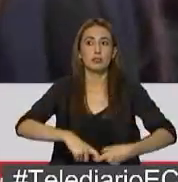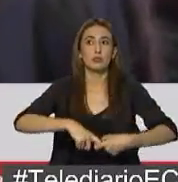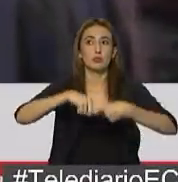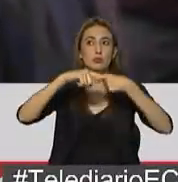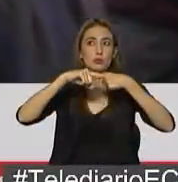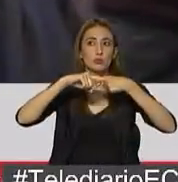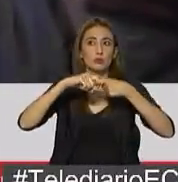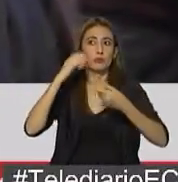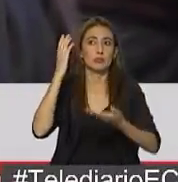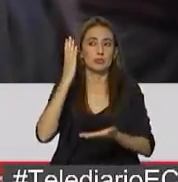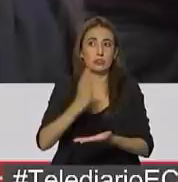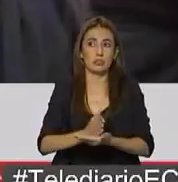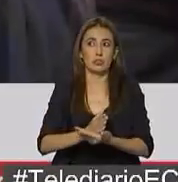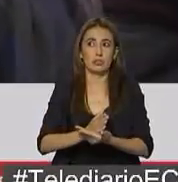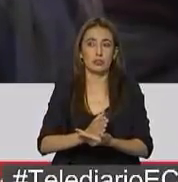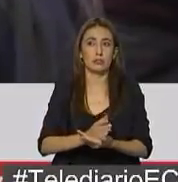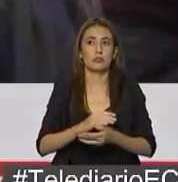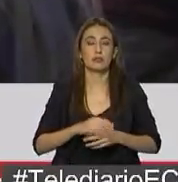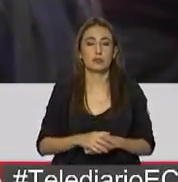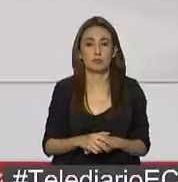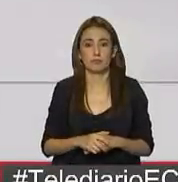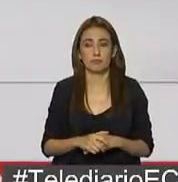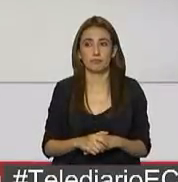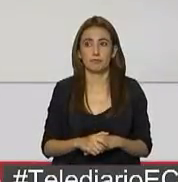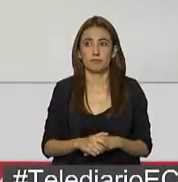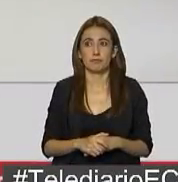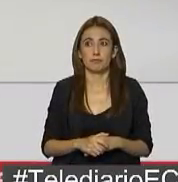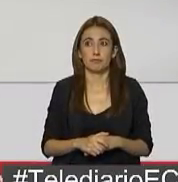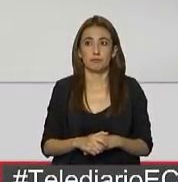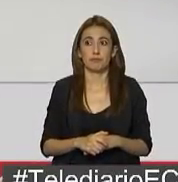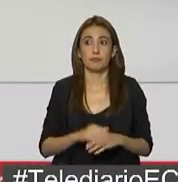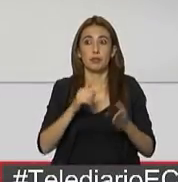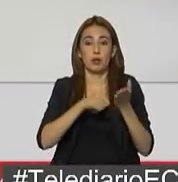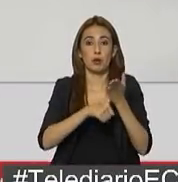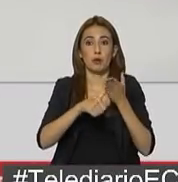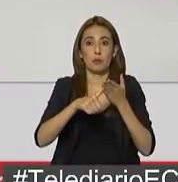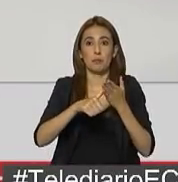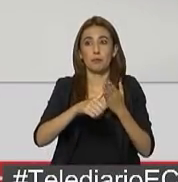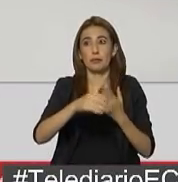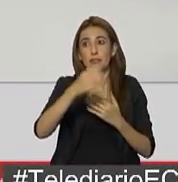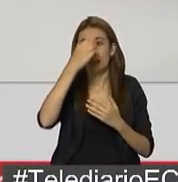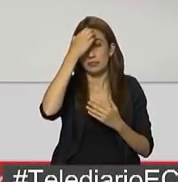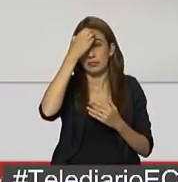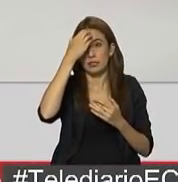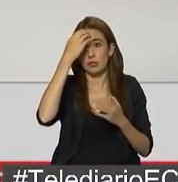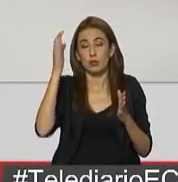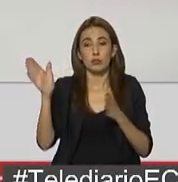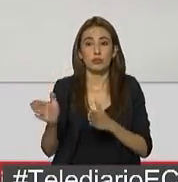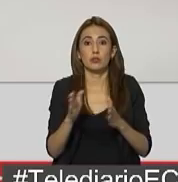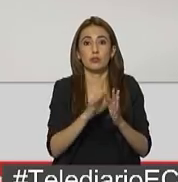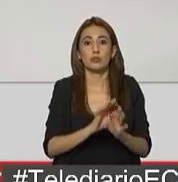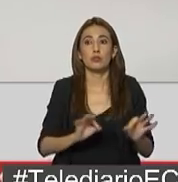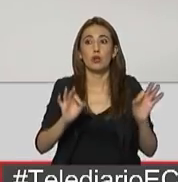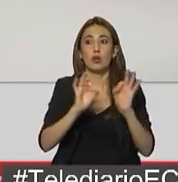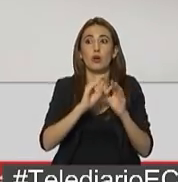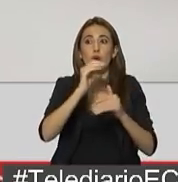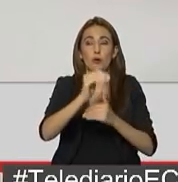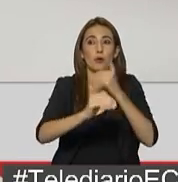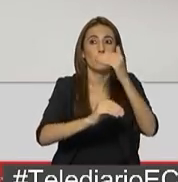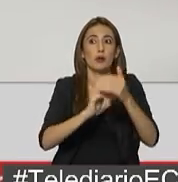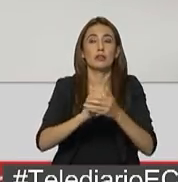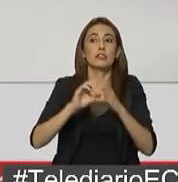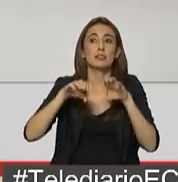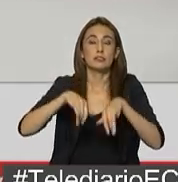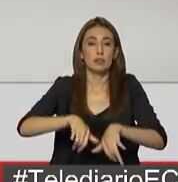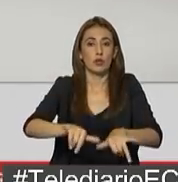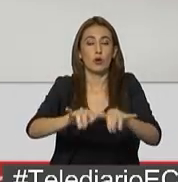para evitar la propagación del COVID-19. Desde el Ministerio de Educación se enviaron los lineamientos para que estas